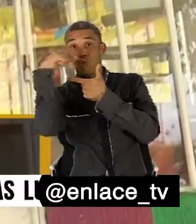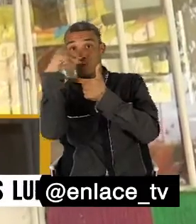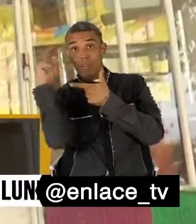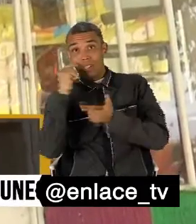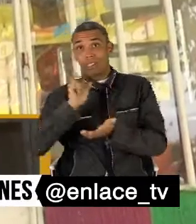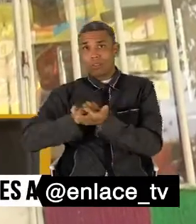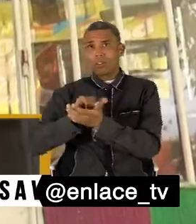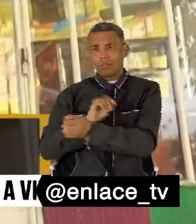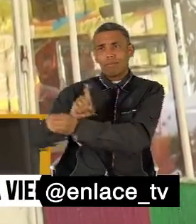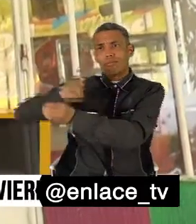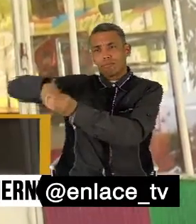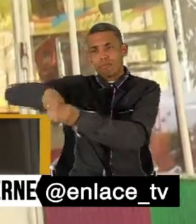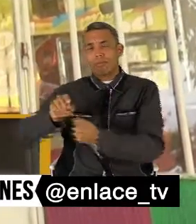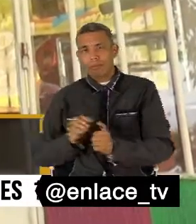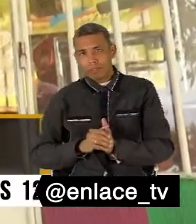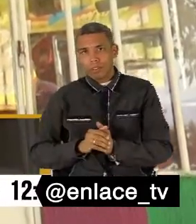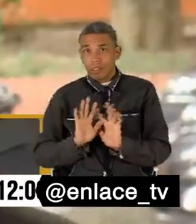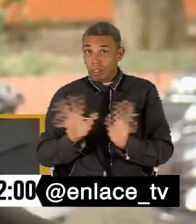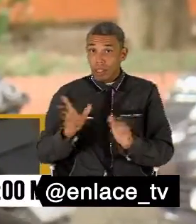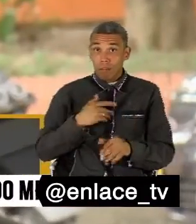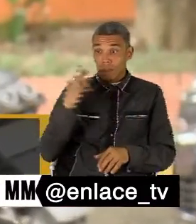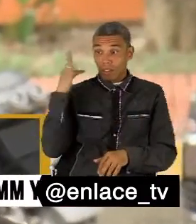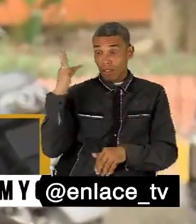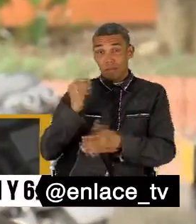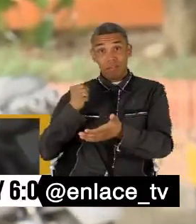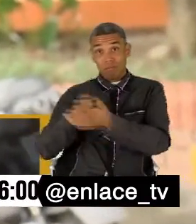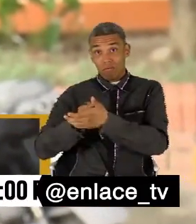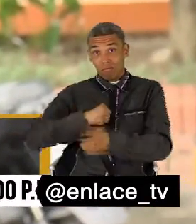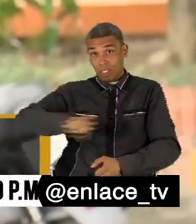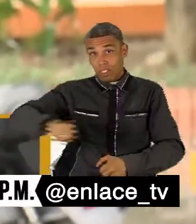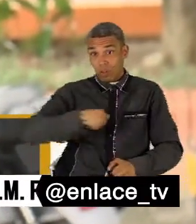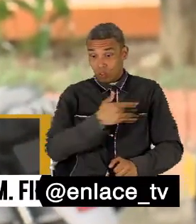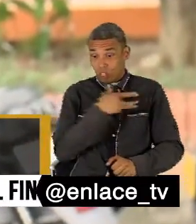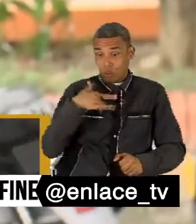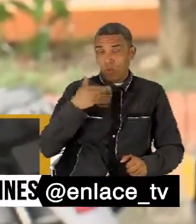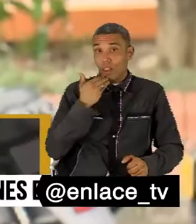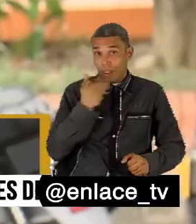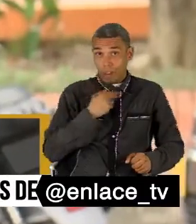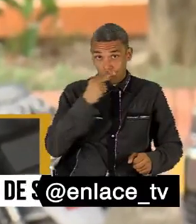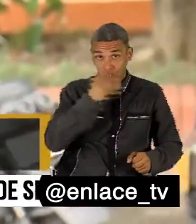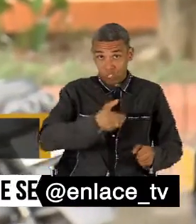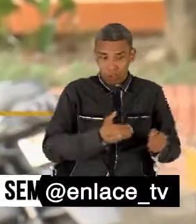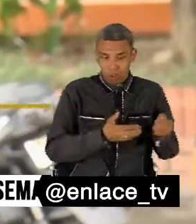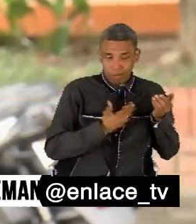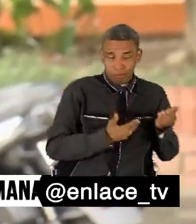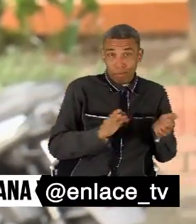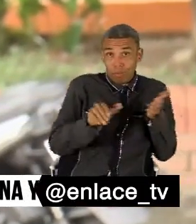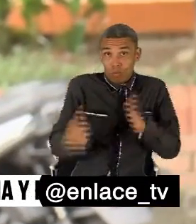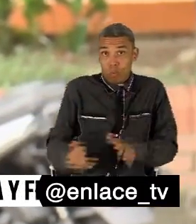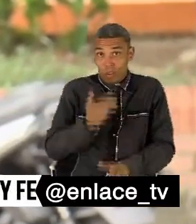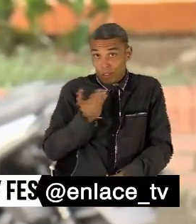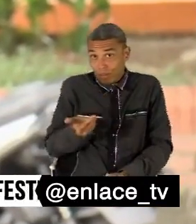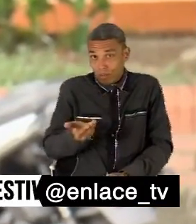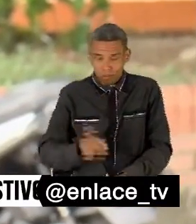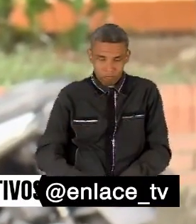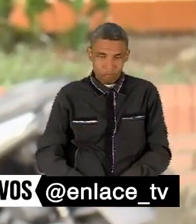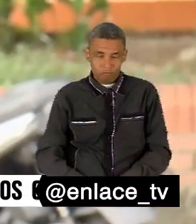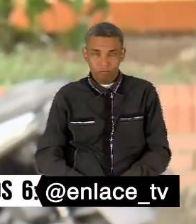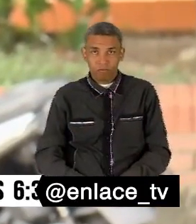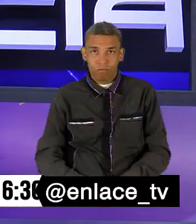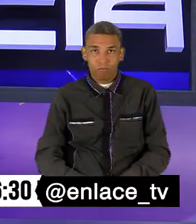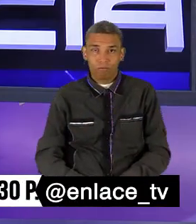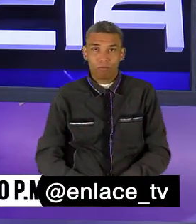una acción de tutela para hacer cumplir su derecho a la salud y así lograr una atención oportuna para salvar la vida del pequeño.